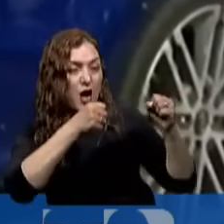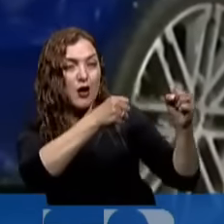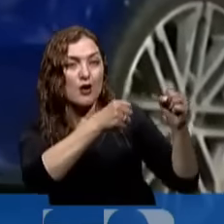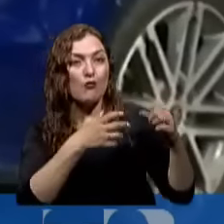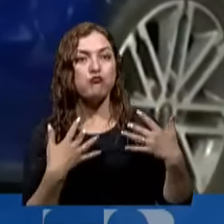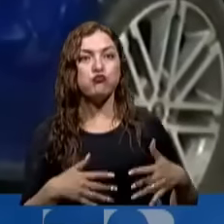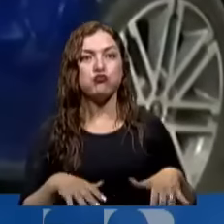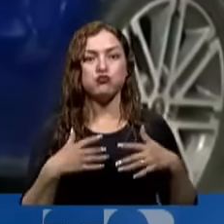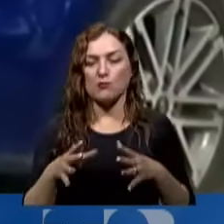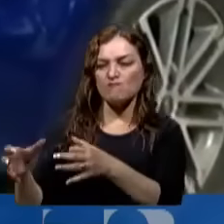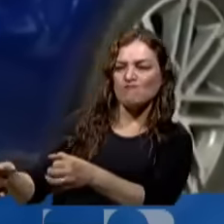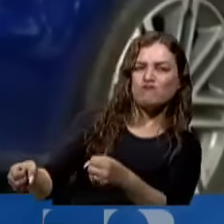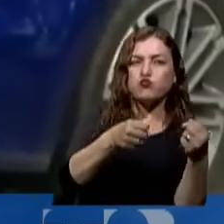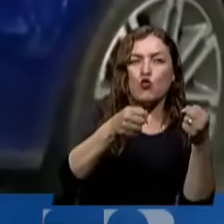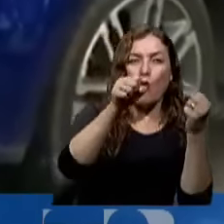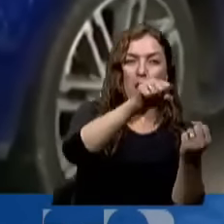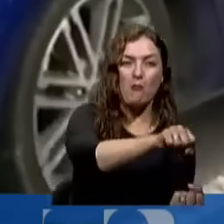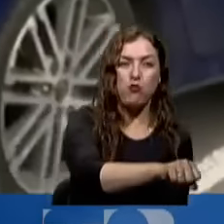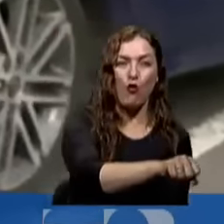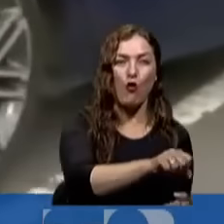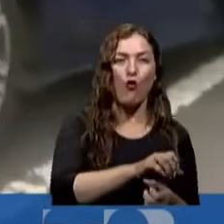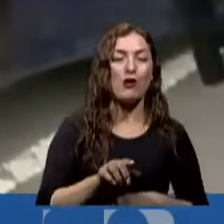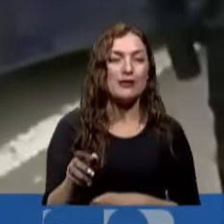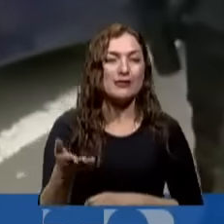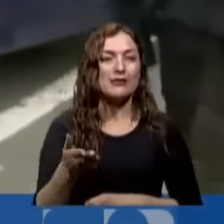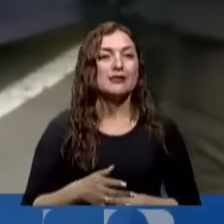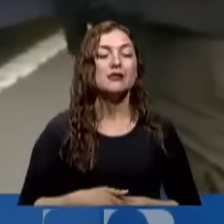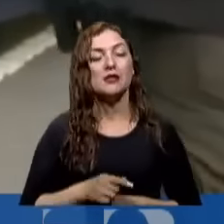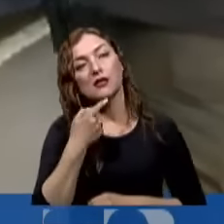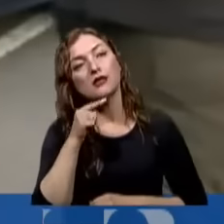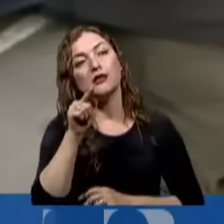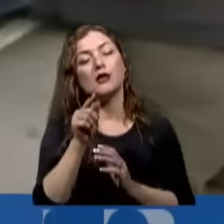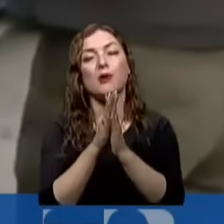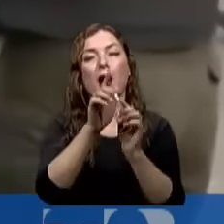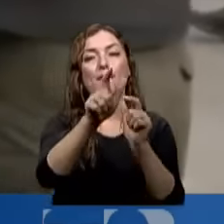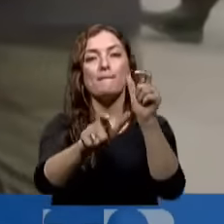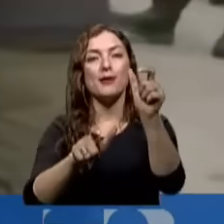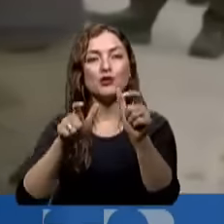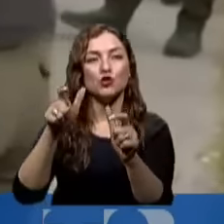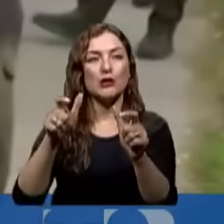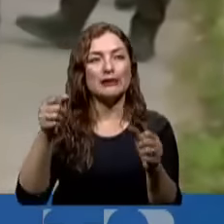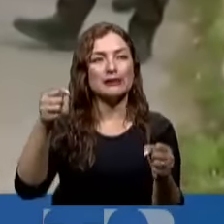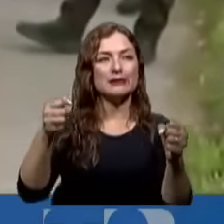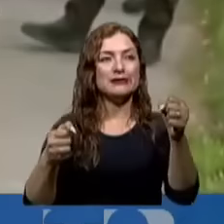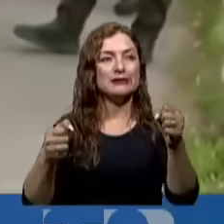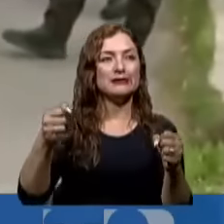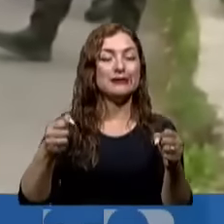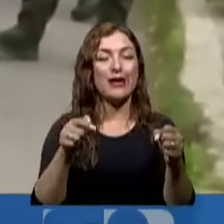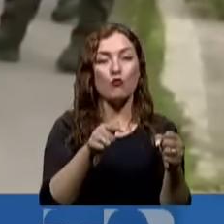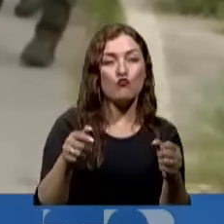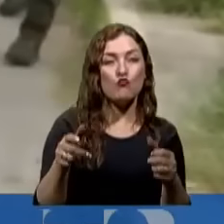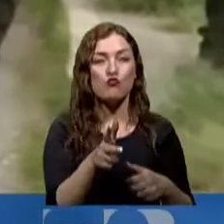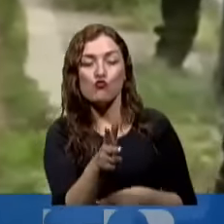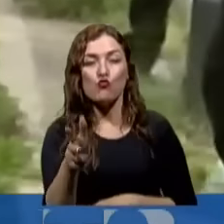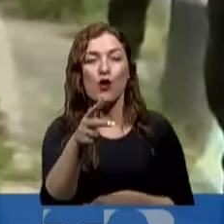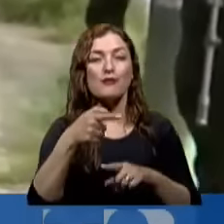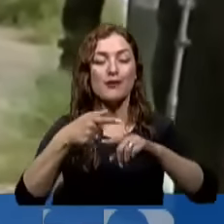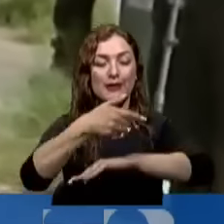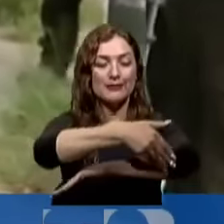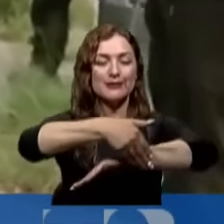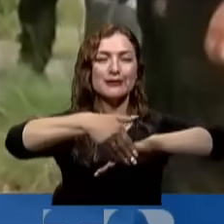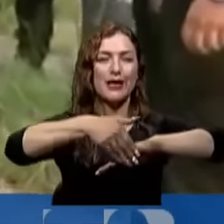Policía Nacional. También desde acá hacer un llamado a los ciudadanos que transitan justamente por las diferentes calles